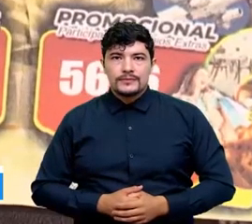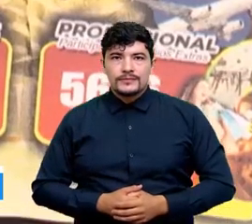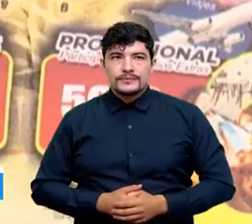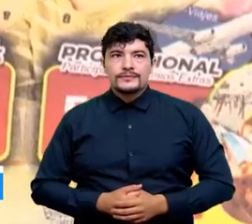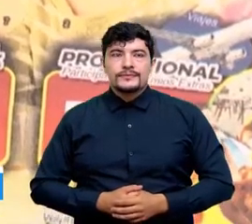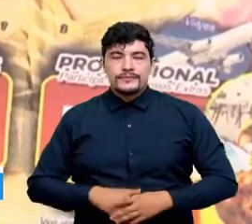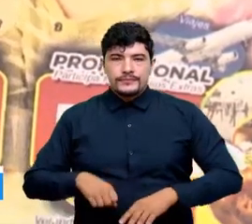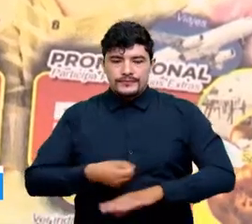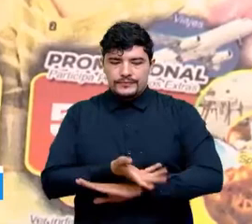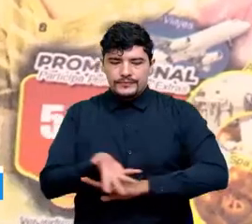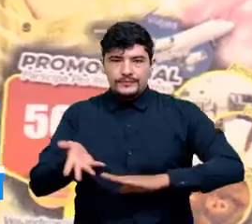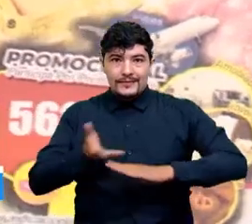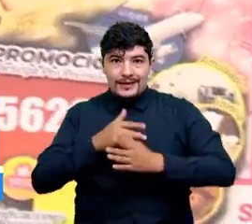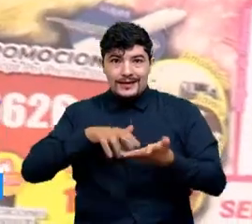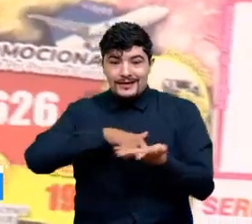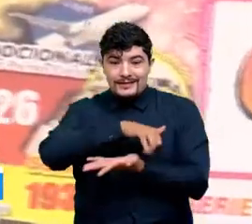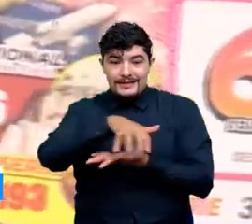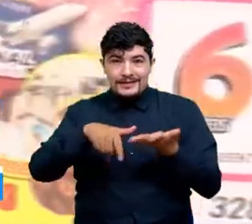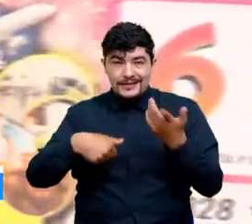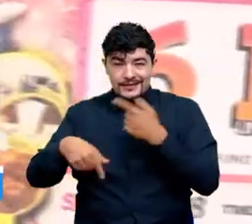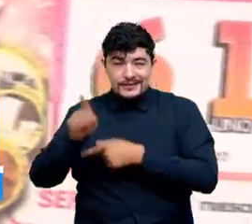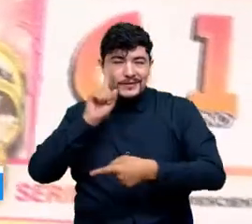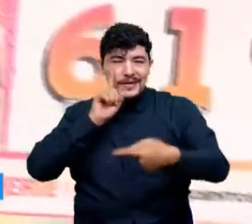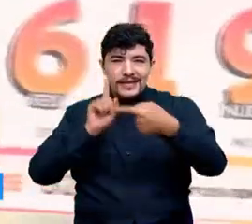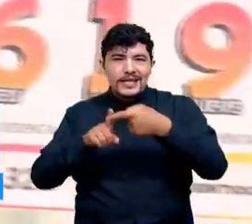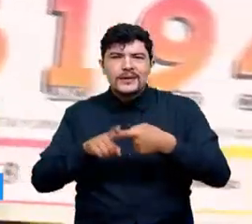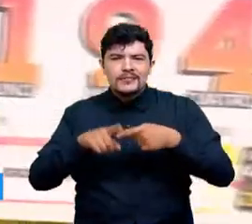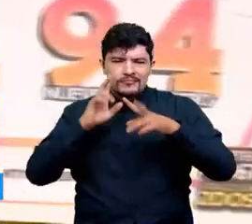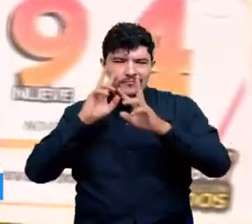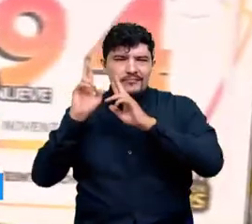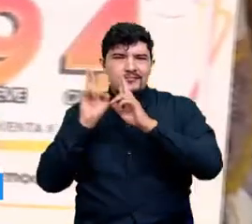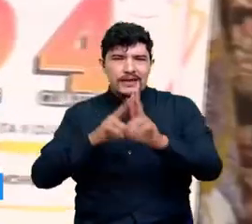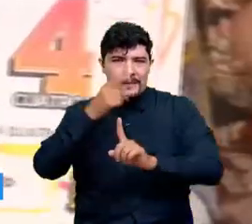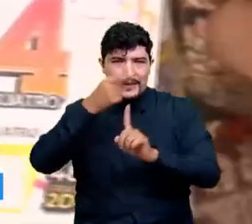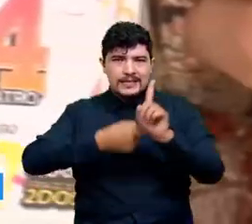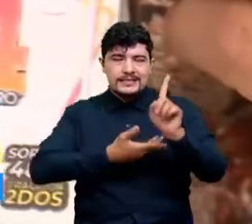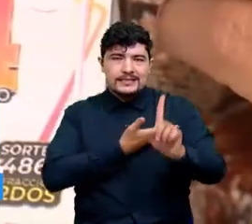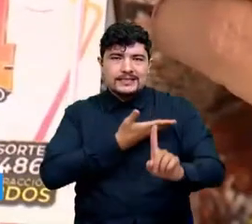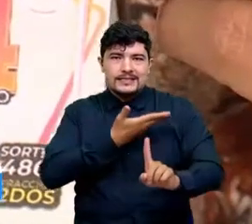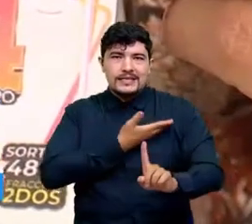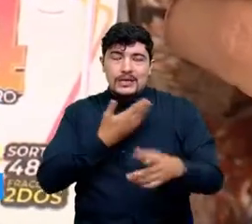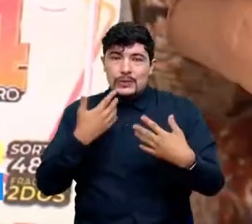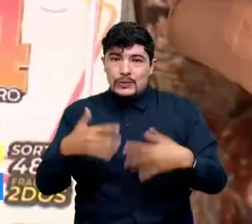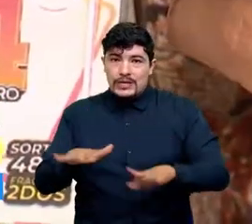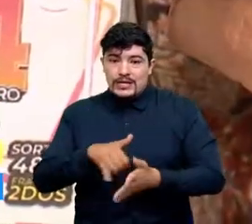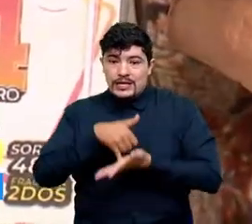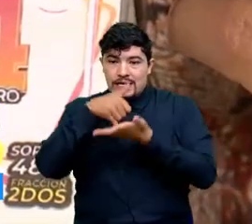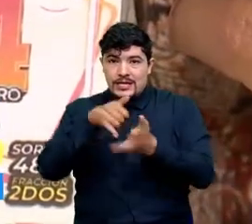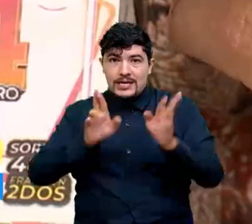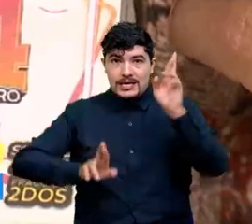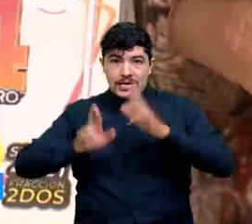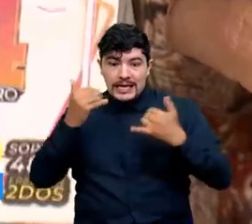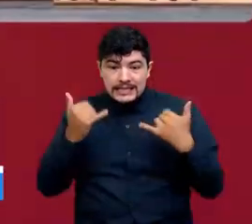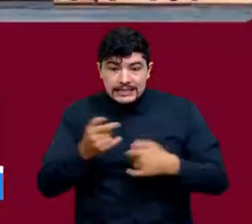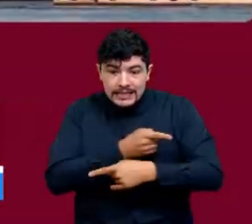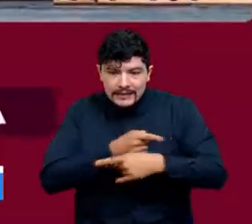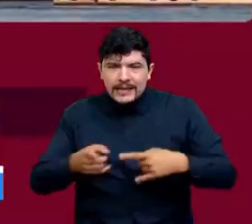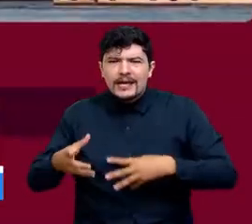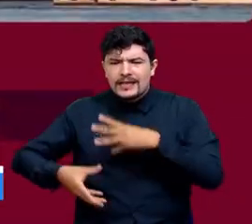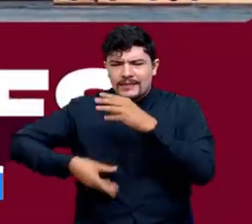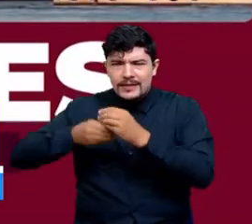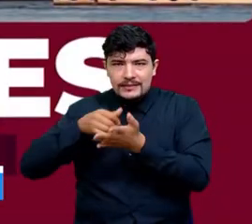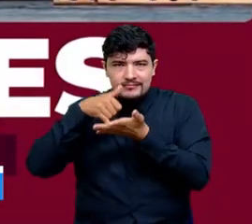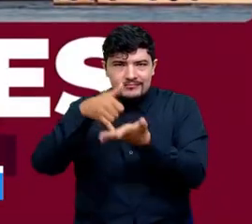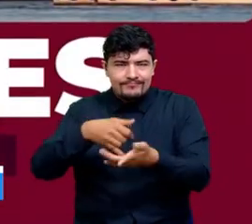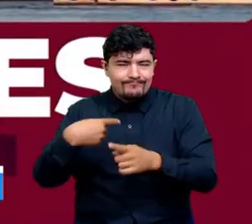la alegría de santander con el objetivo de conmemorar la celebración del mes de las madres en su sorteo de esta semana agregó diferentes